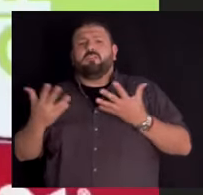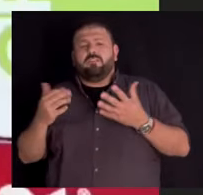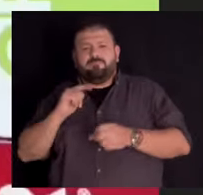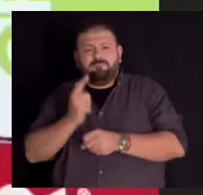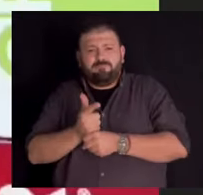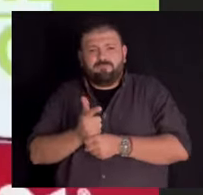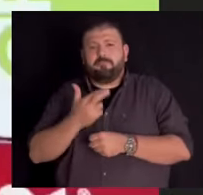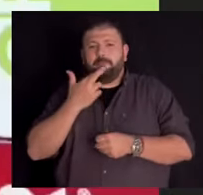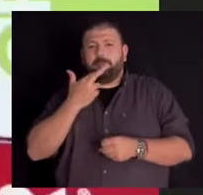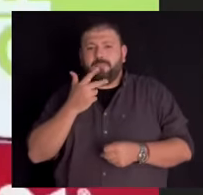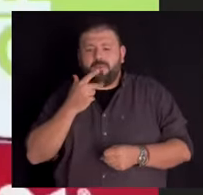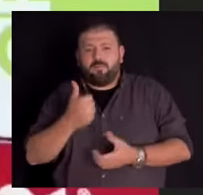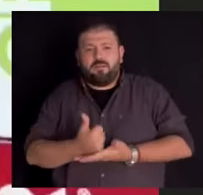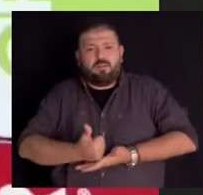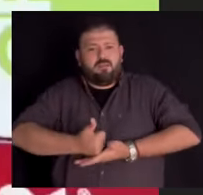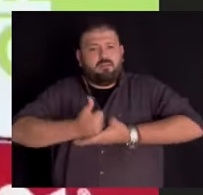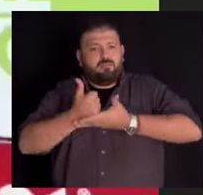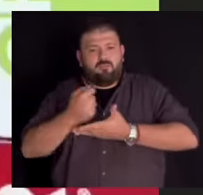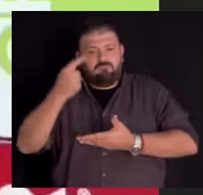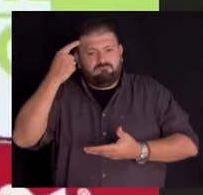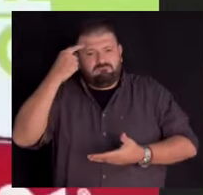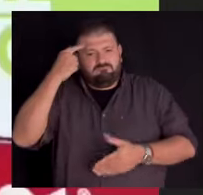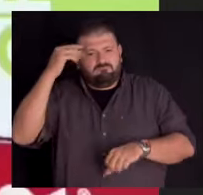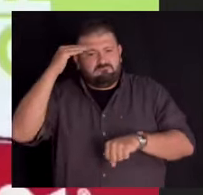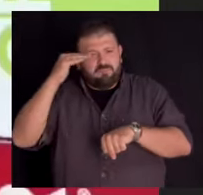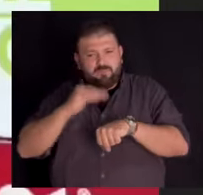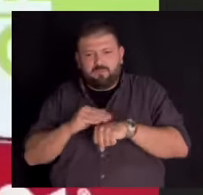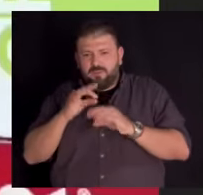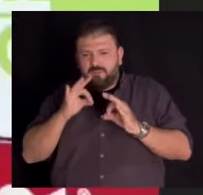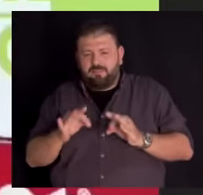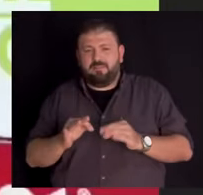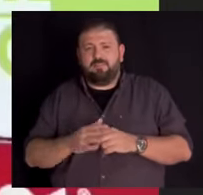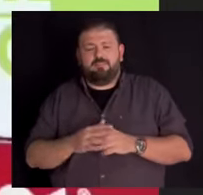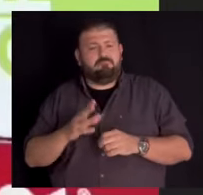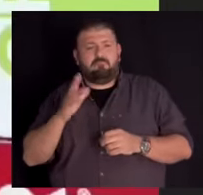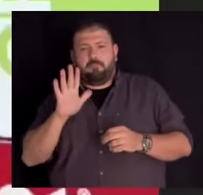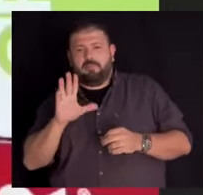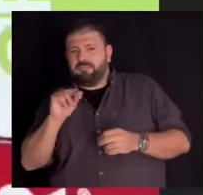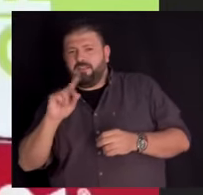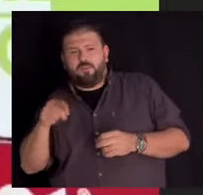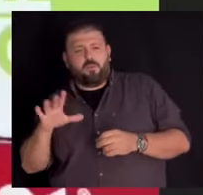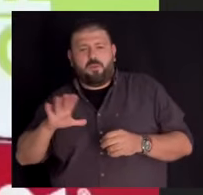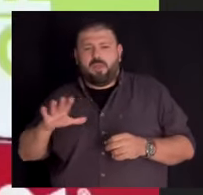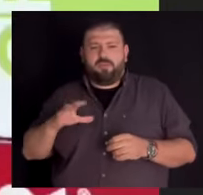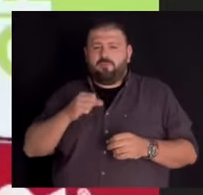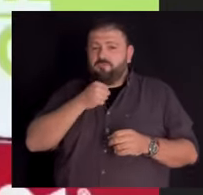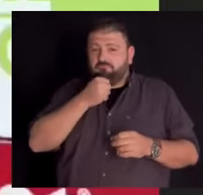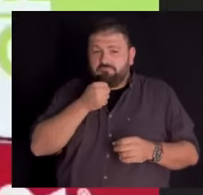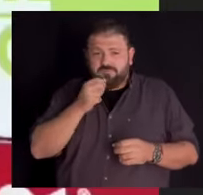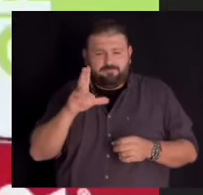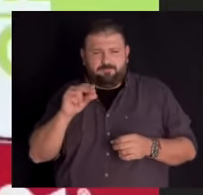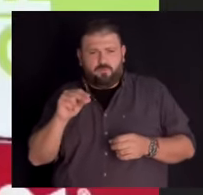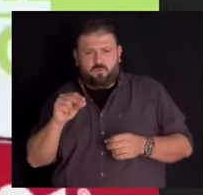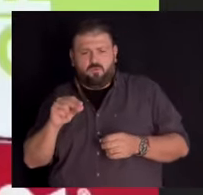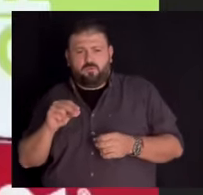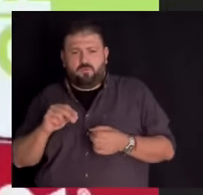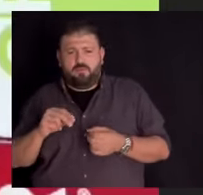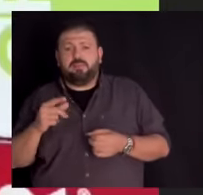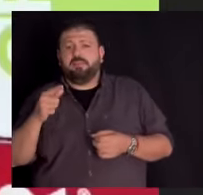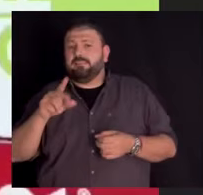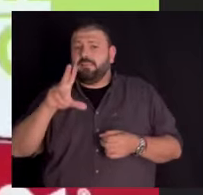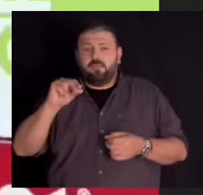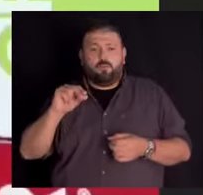Una mejor memoria. Notamos que pareciera ser que no hay envejecimiento, que no hay senectud. No es que no la haya, es que